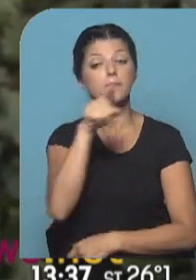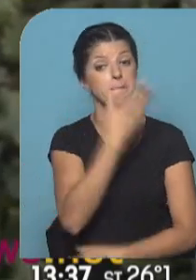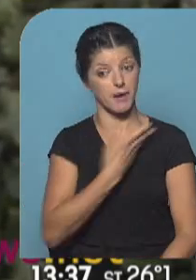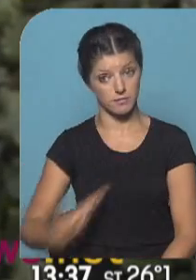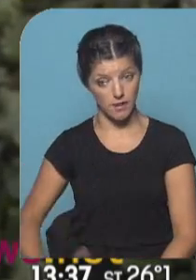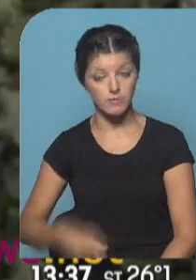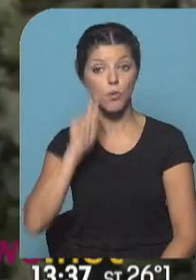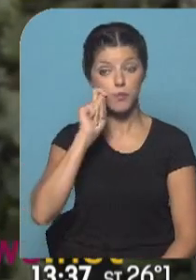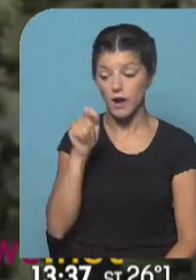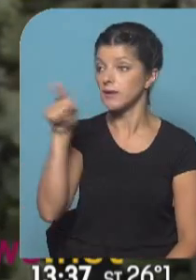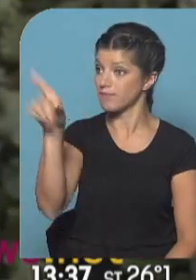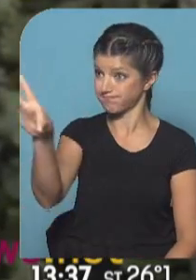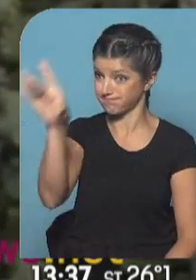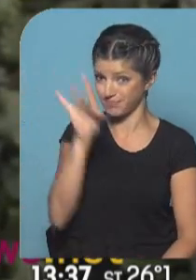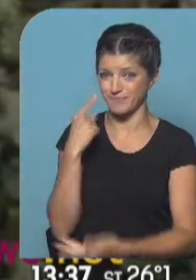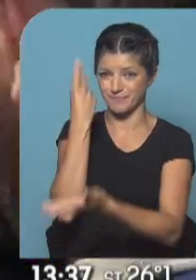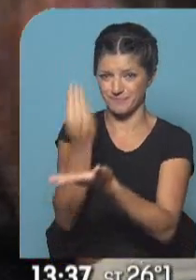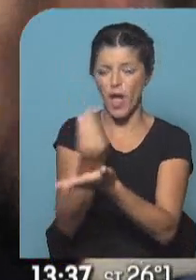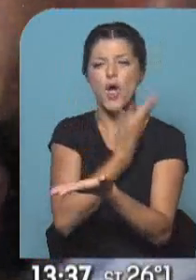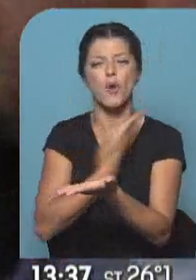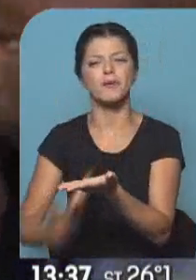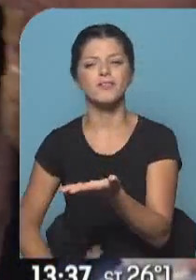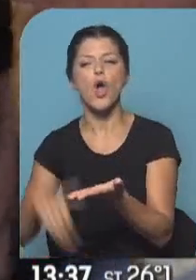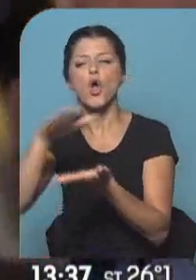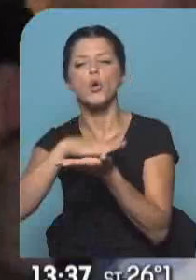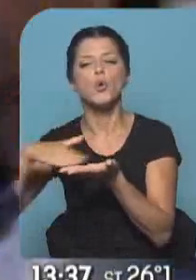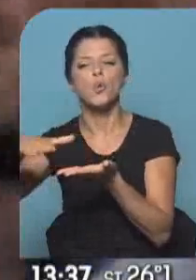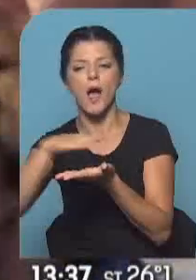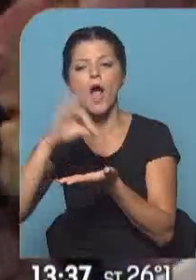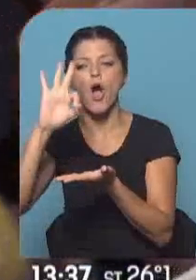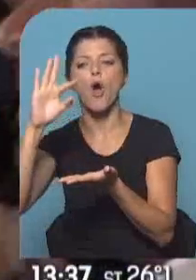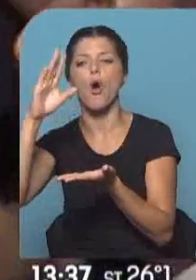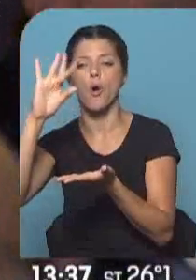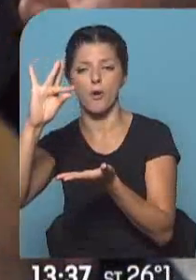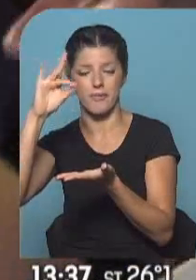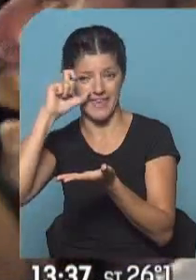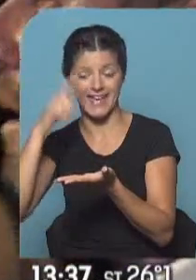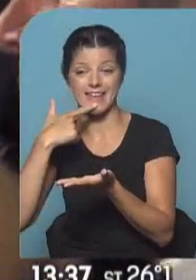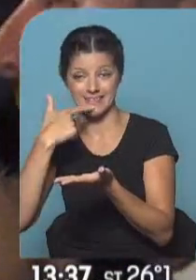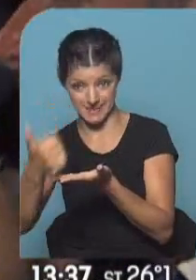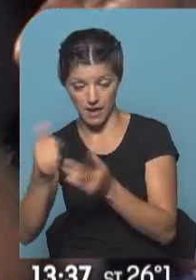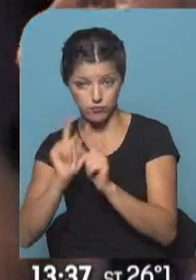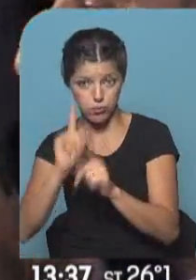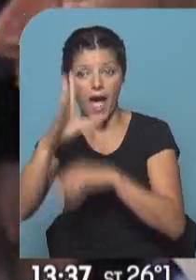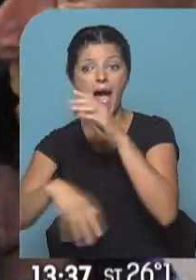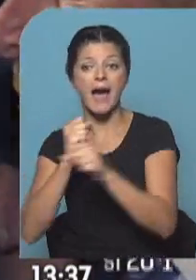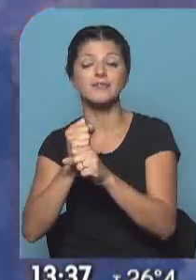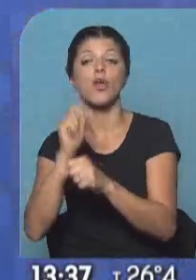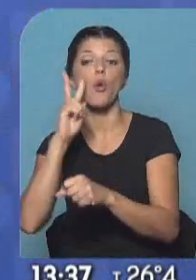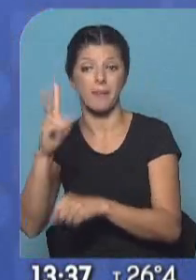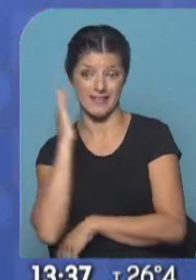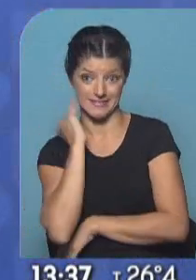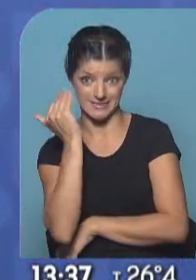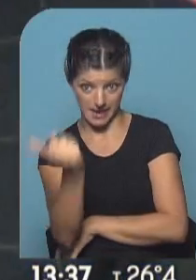Poroshenko nombró a Saakashvili gobernador de Odessa, cargo que ocupó hasta su dimisión en noviembre de 2016.